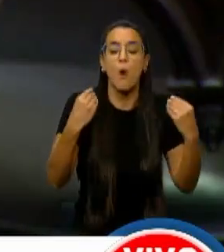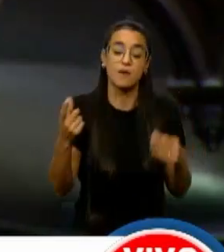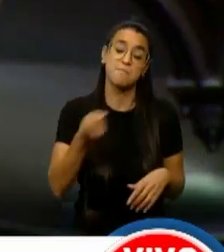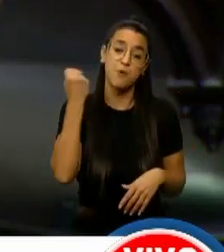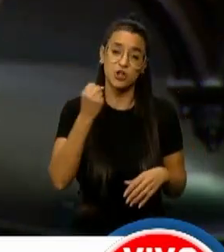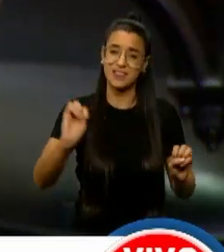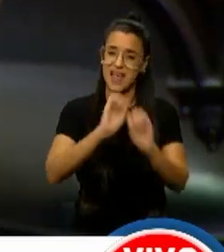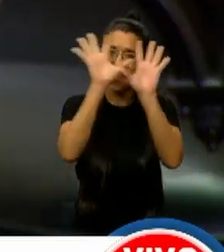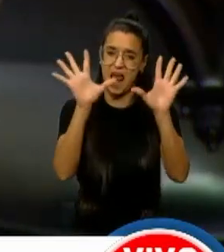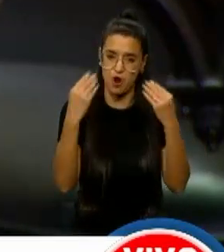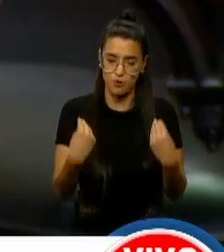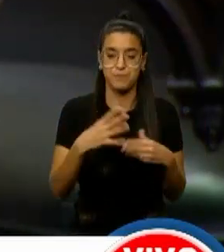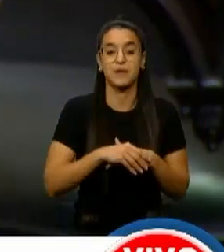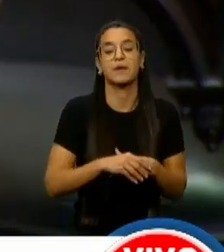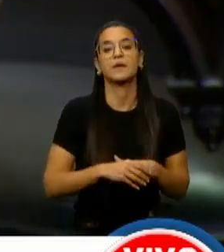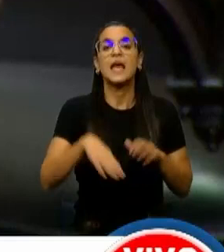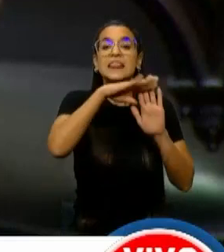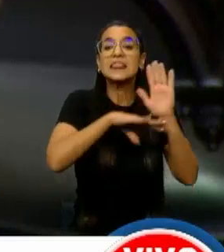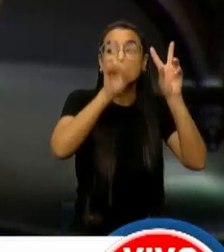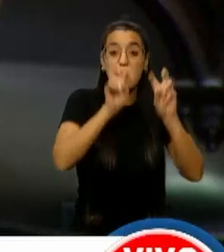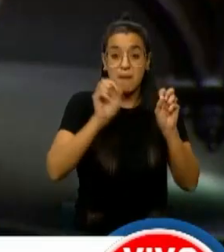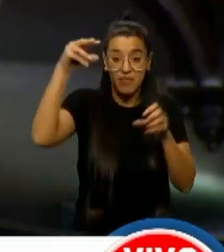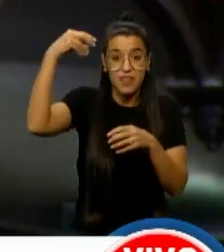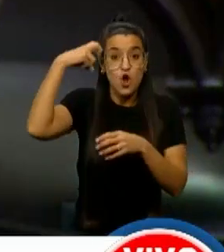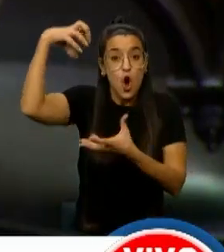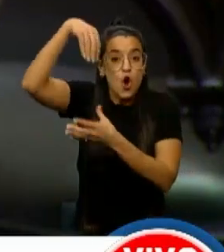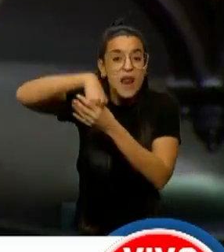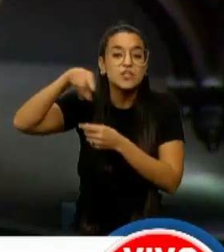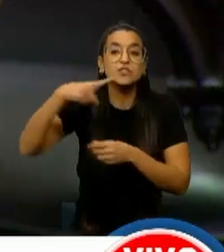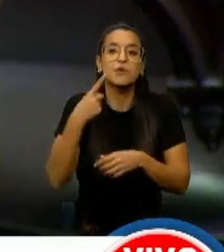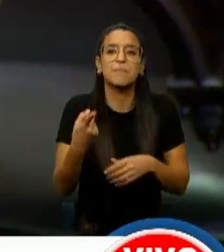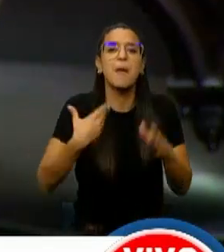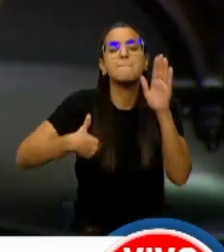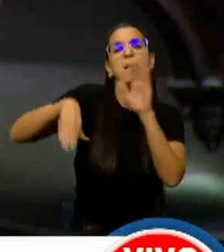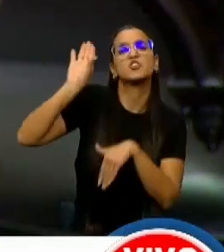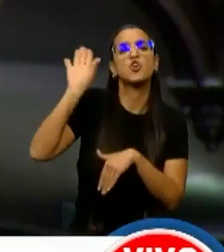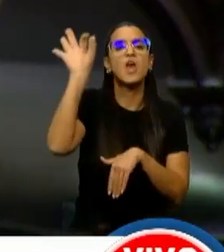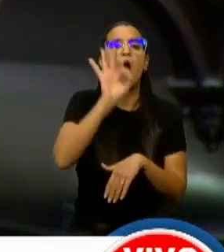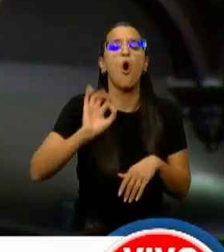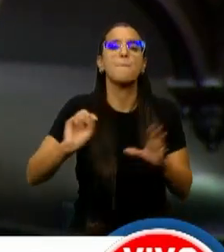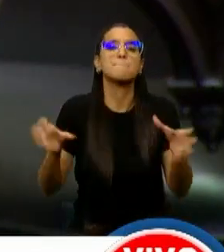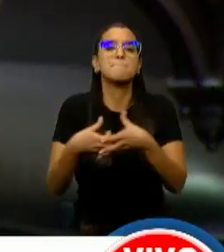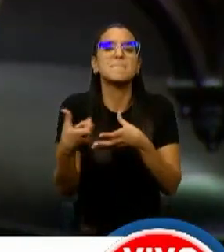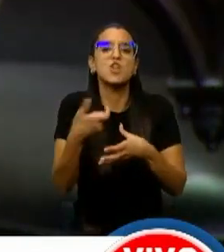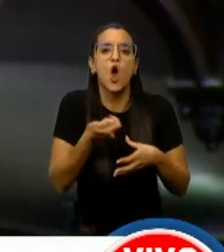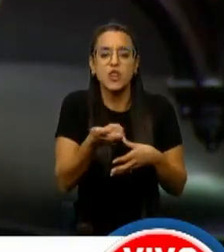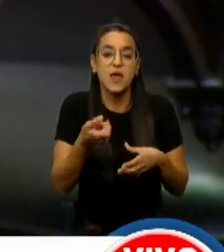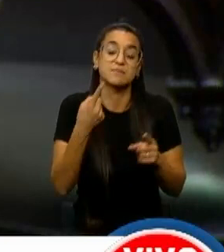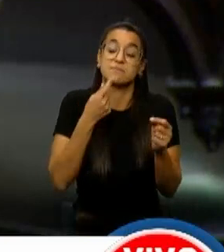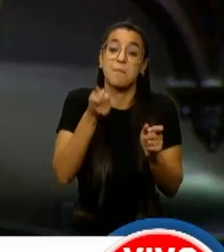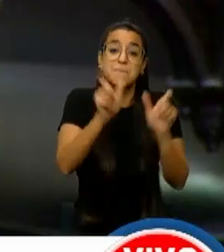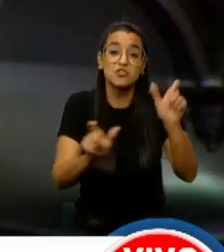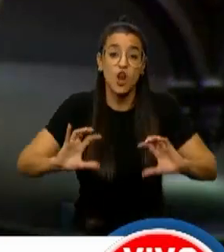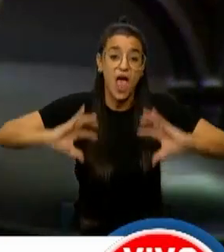que quede claro esto. La agenda en el Congreso la fija quien tiene la mayoría o la primera minoría. A los que se